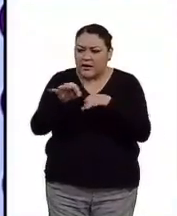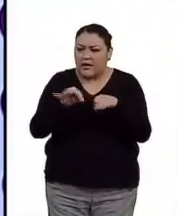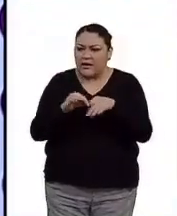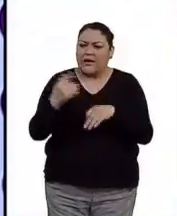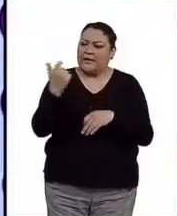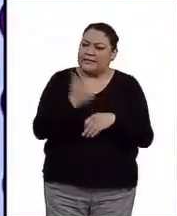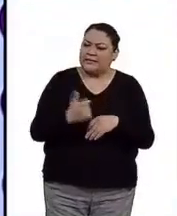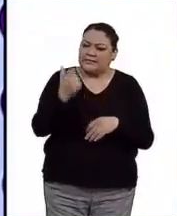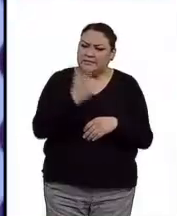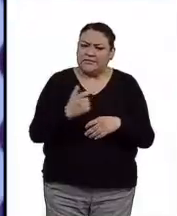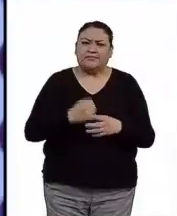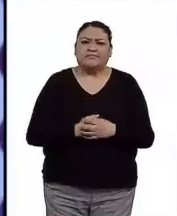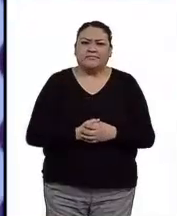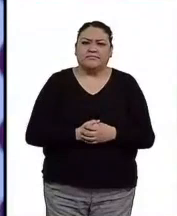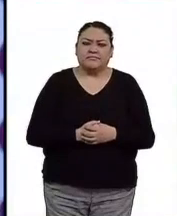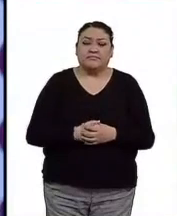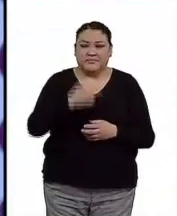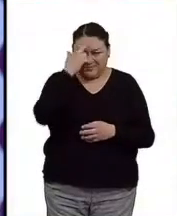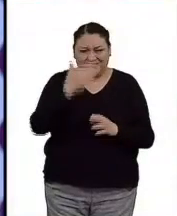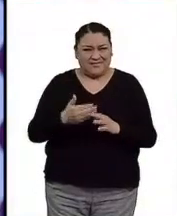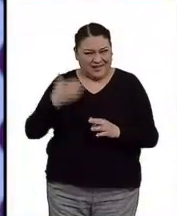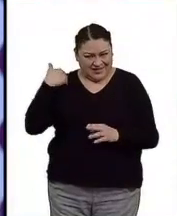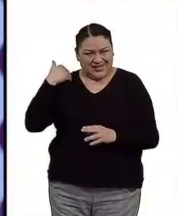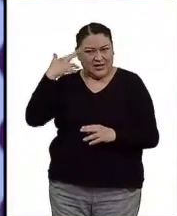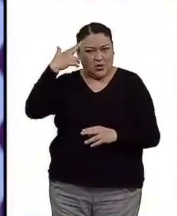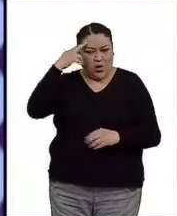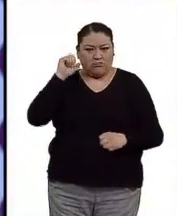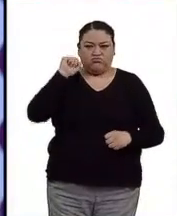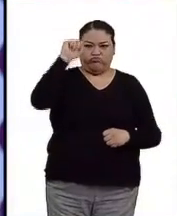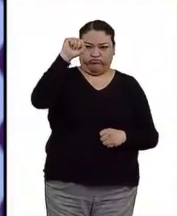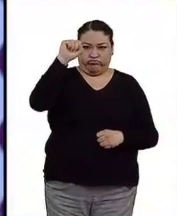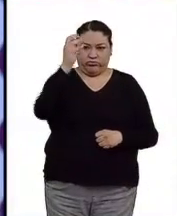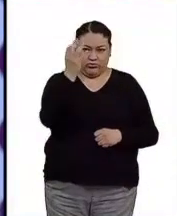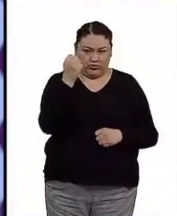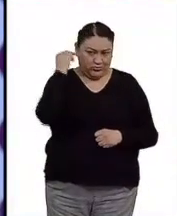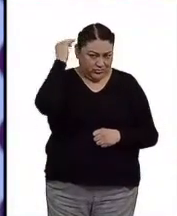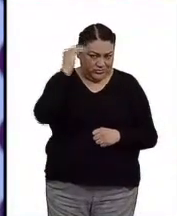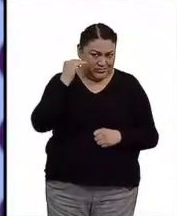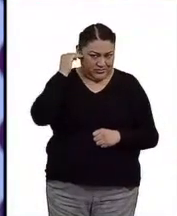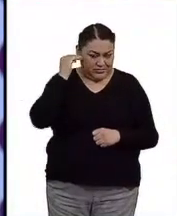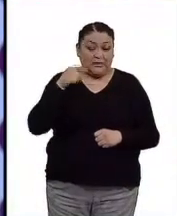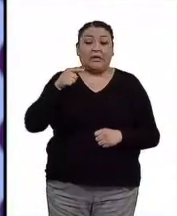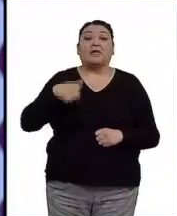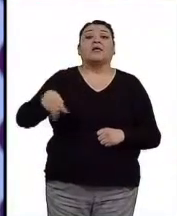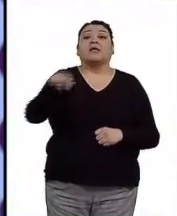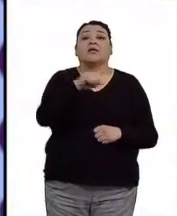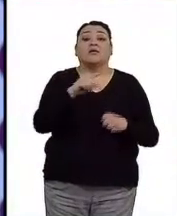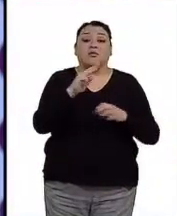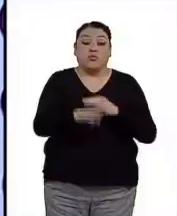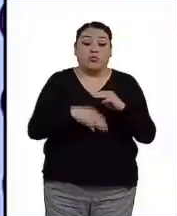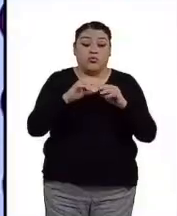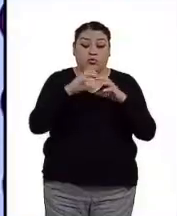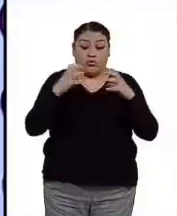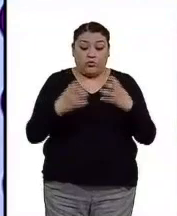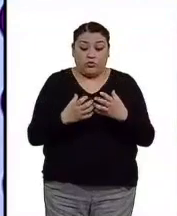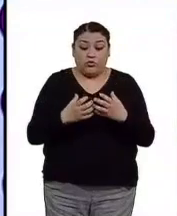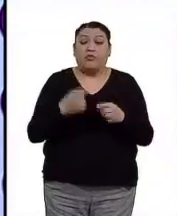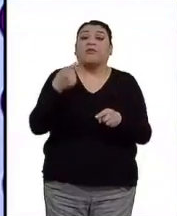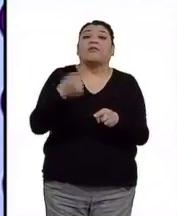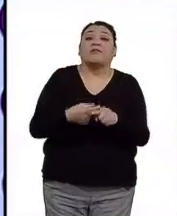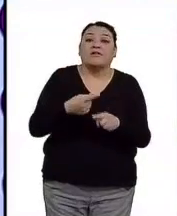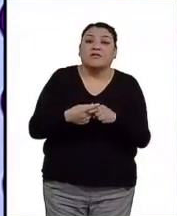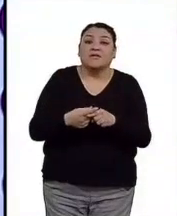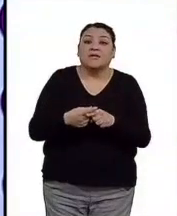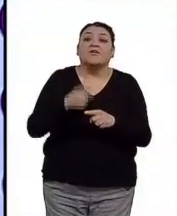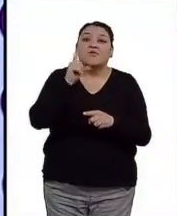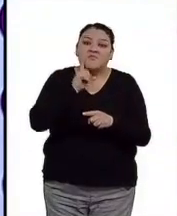también, justo en el paro del 9 de marzo se pudo ver que gran parte de la economía nacional y mundial se sostiene por los trabajos